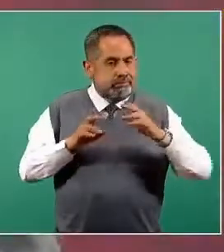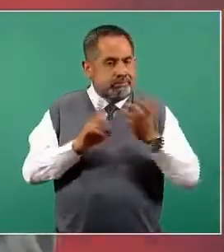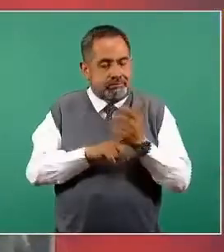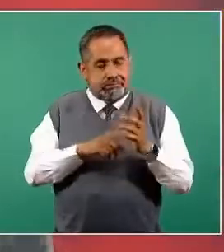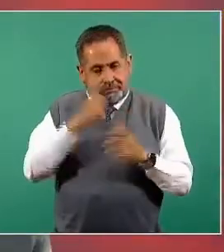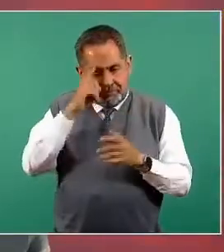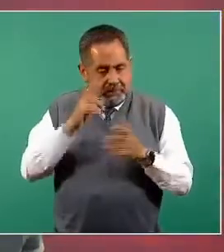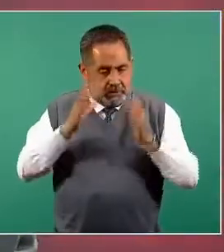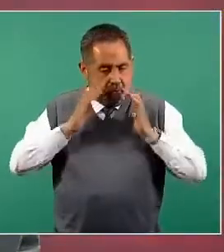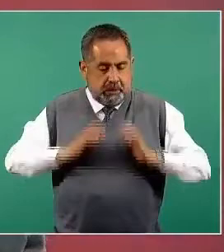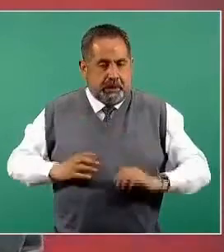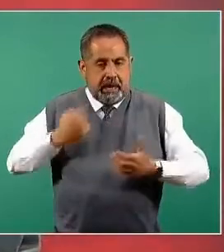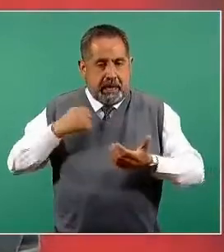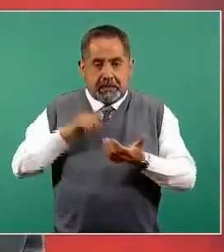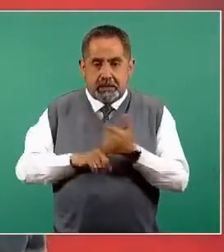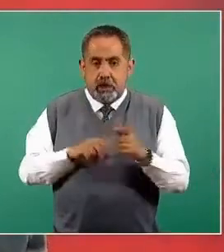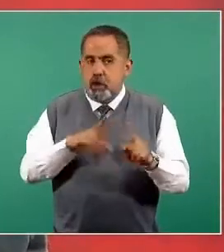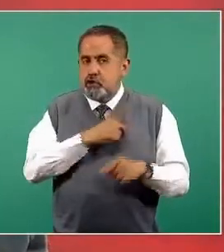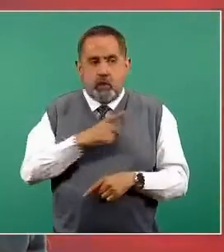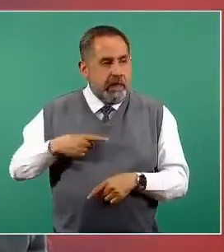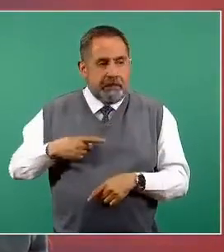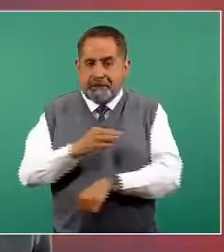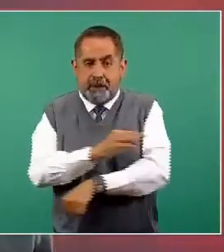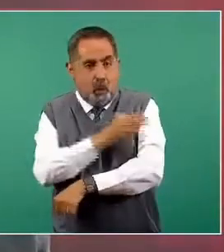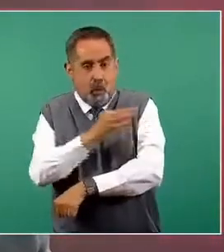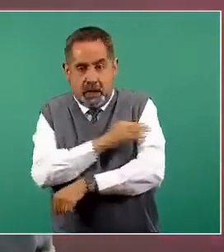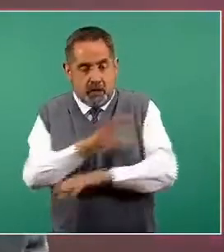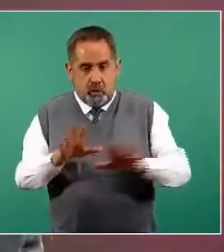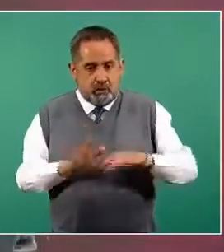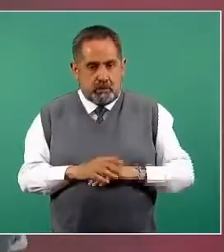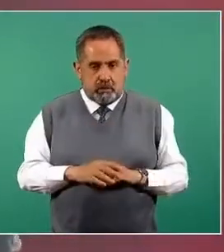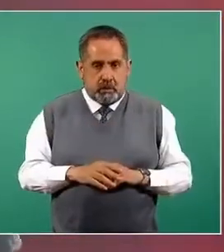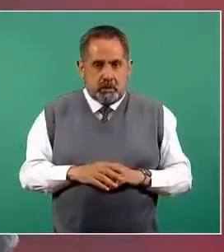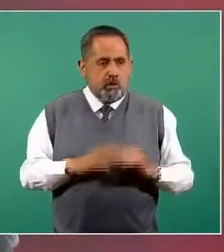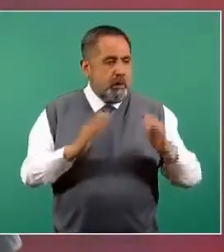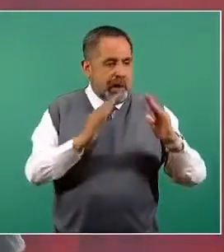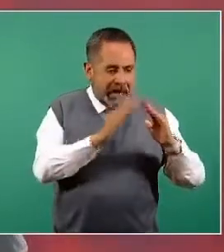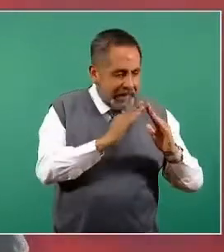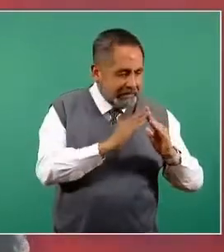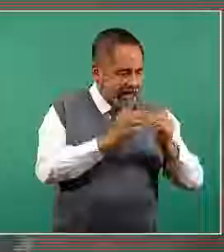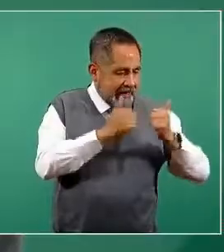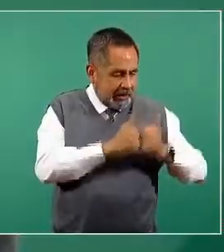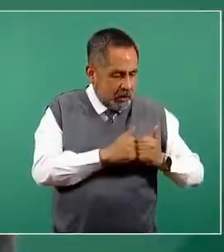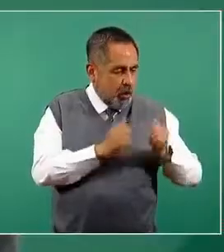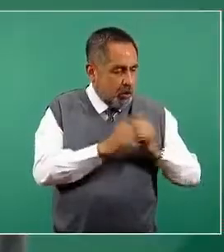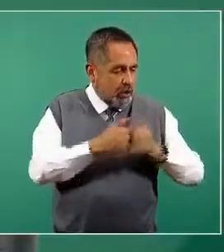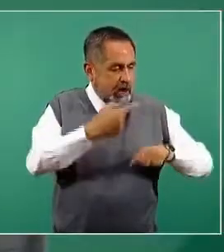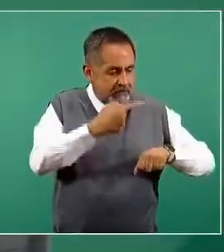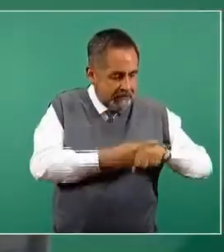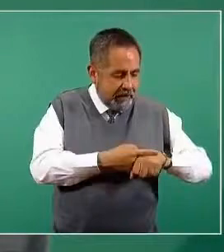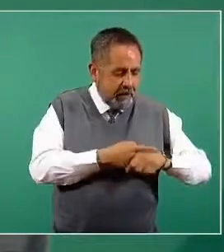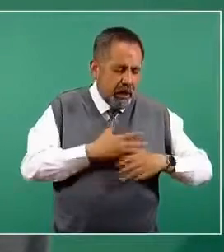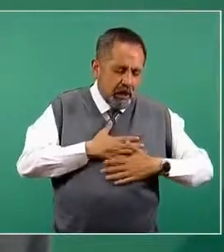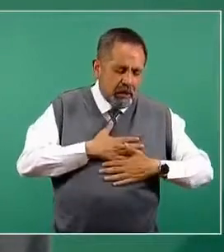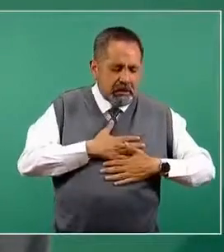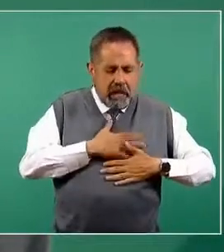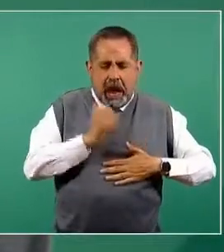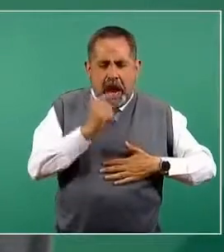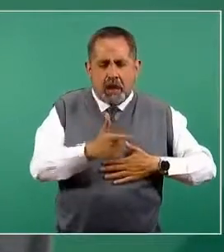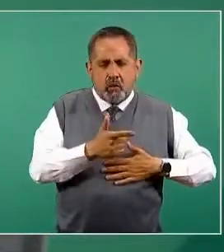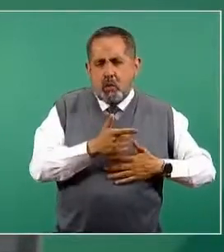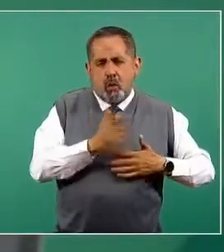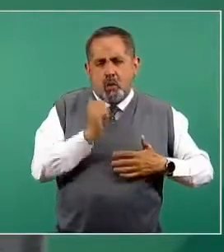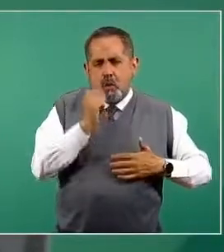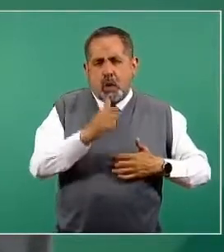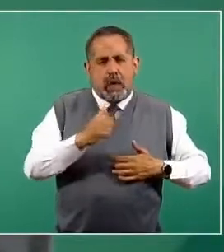de su fisiología, y no deben ser vacunadas. Así estuvieran en la casa con la misma enfermedad o la misma recuperación de